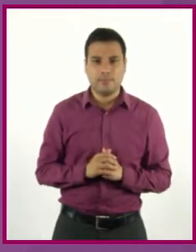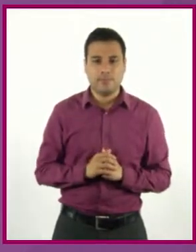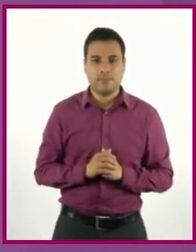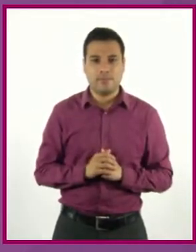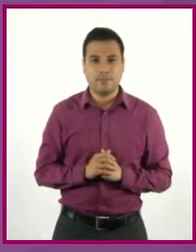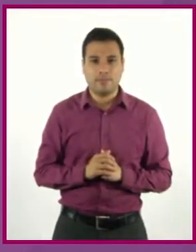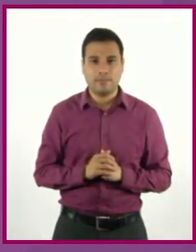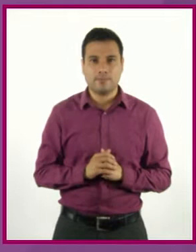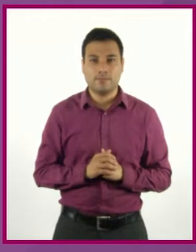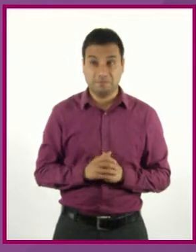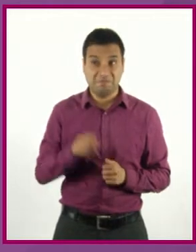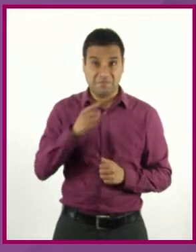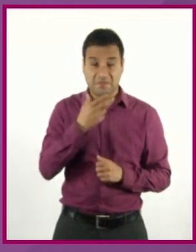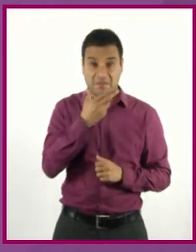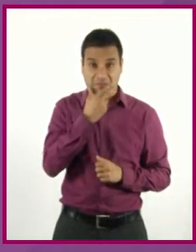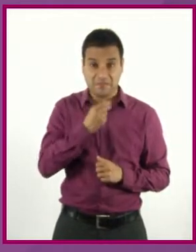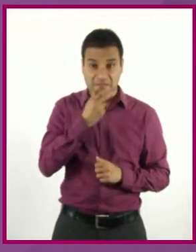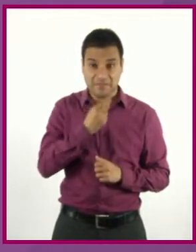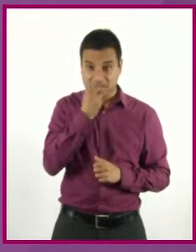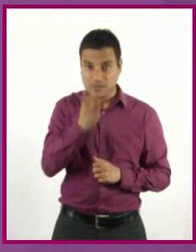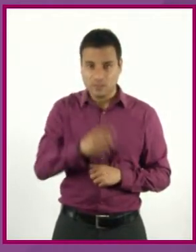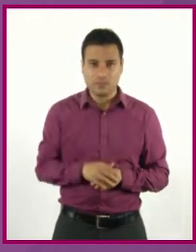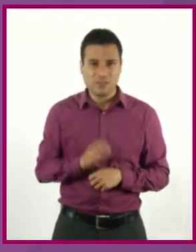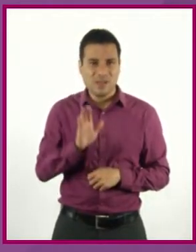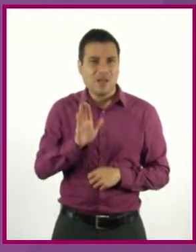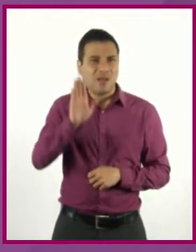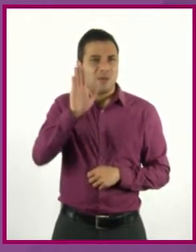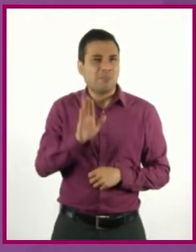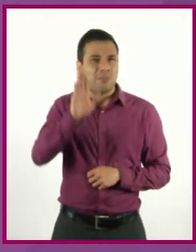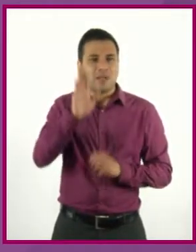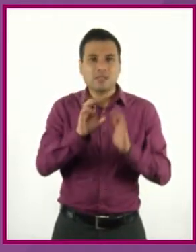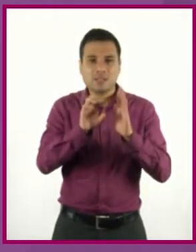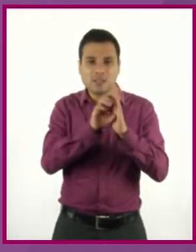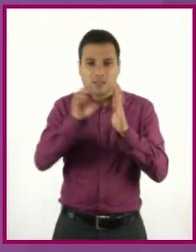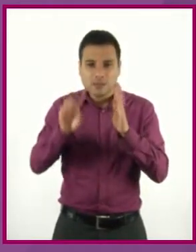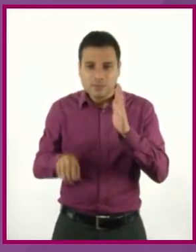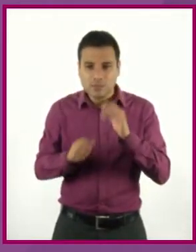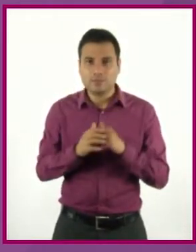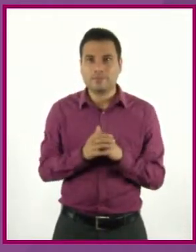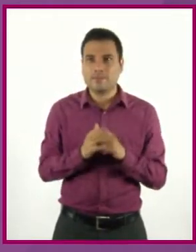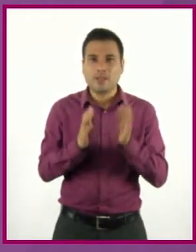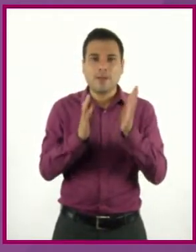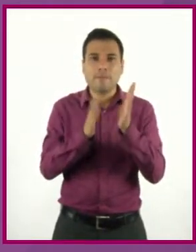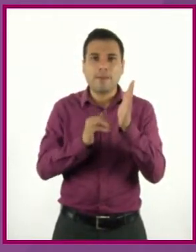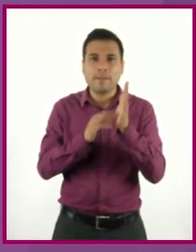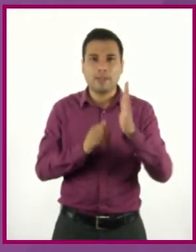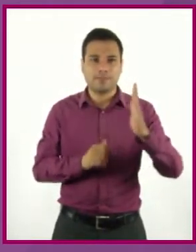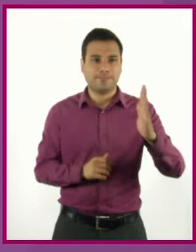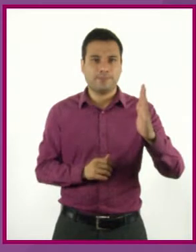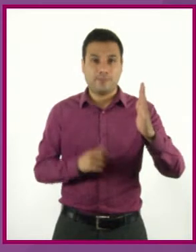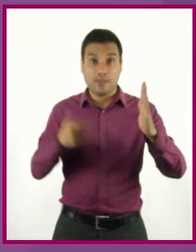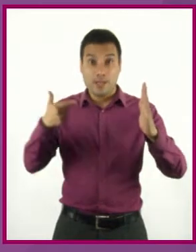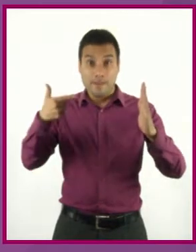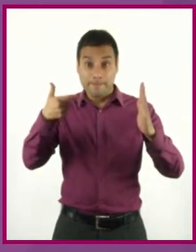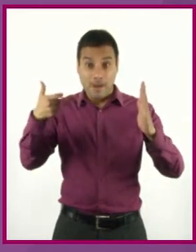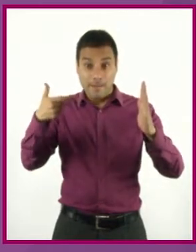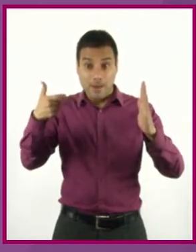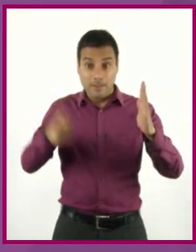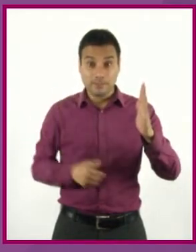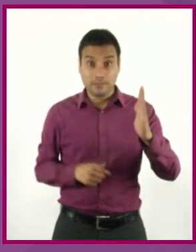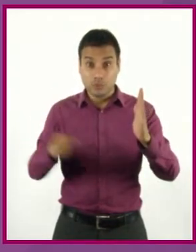Como él mismo dijo, era como disparar balas contra una hoja de papel y que, en lugar de